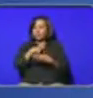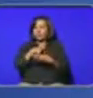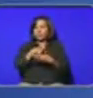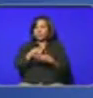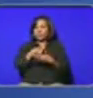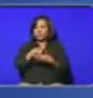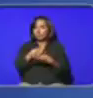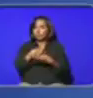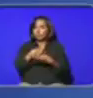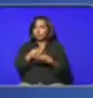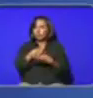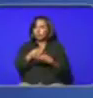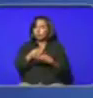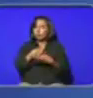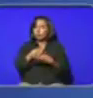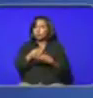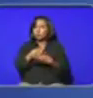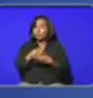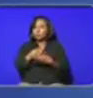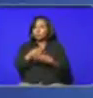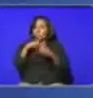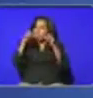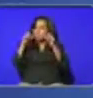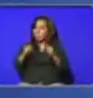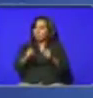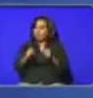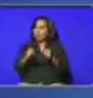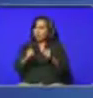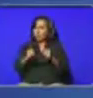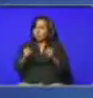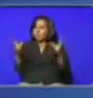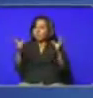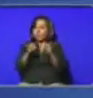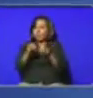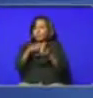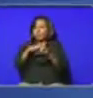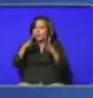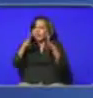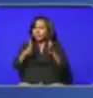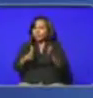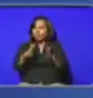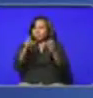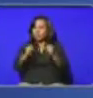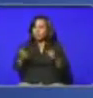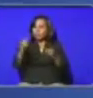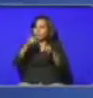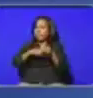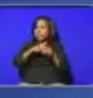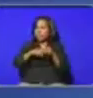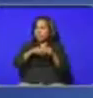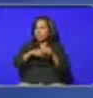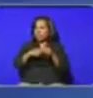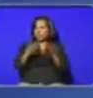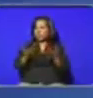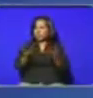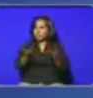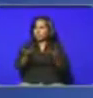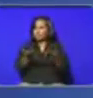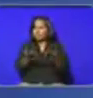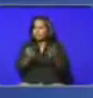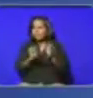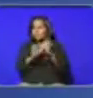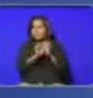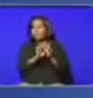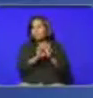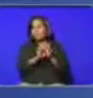involucrar actores claves en ese sistema de gobernanza, por ejemplo, a los empleadores o a los sectores que emplean a